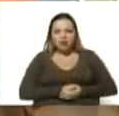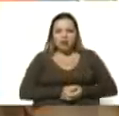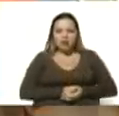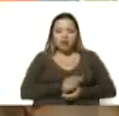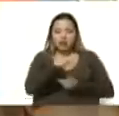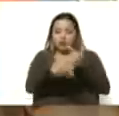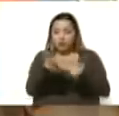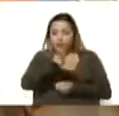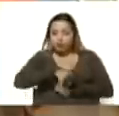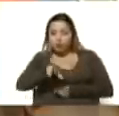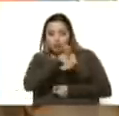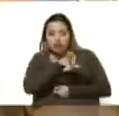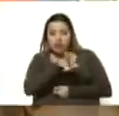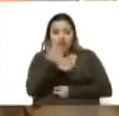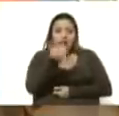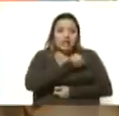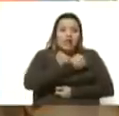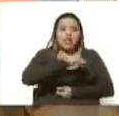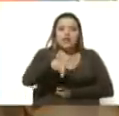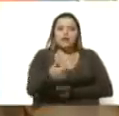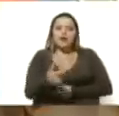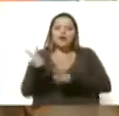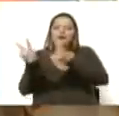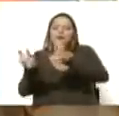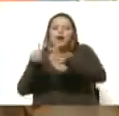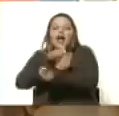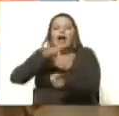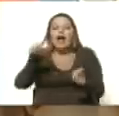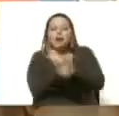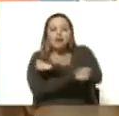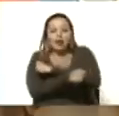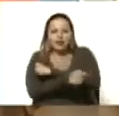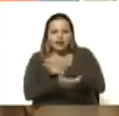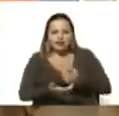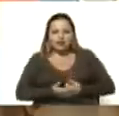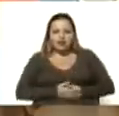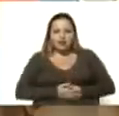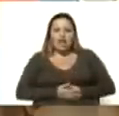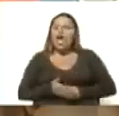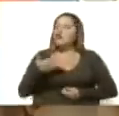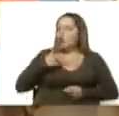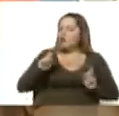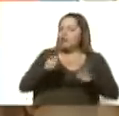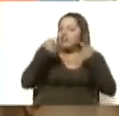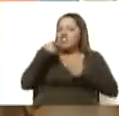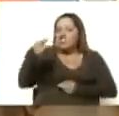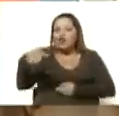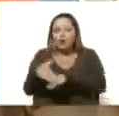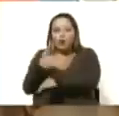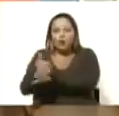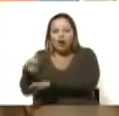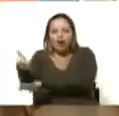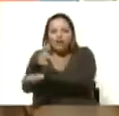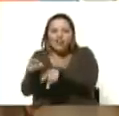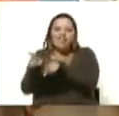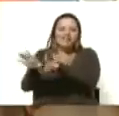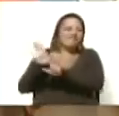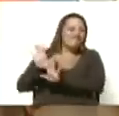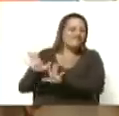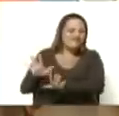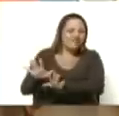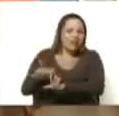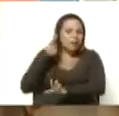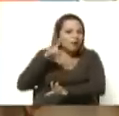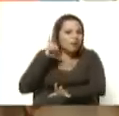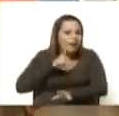hechos de delitos comunes para, entre comillas, convertirlo y salvarse en presuntas tramas políticas,